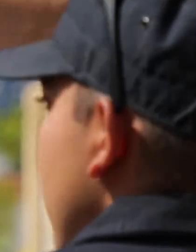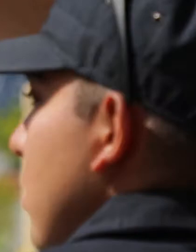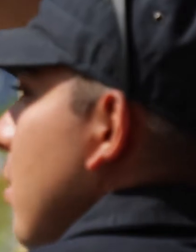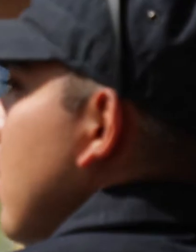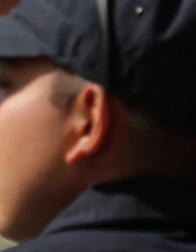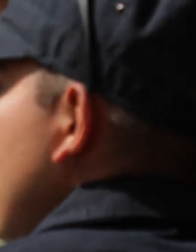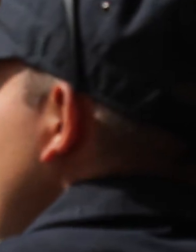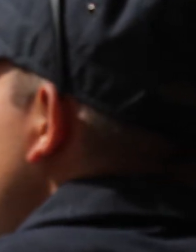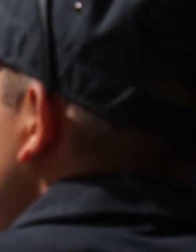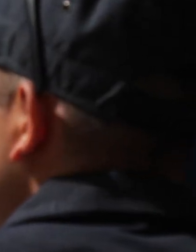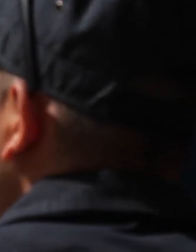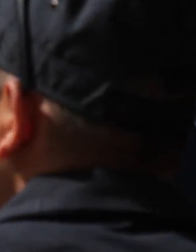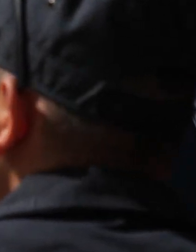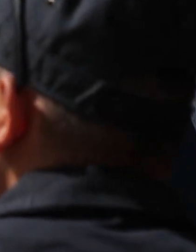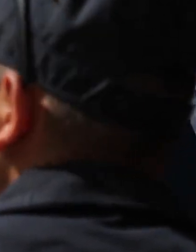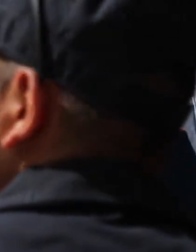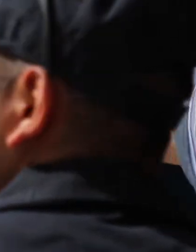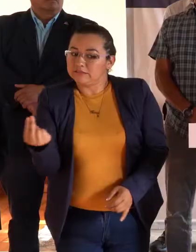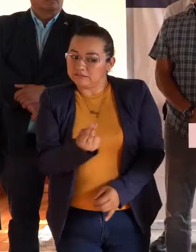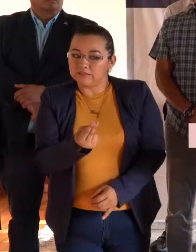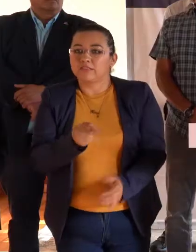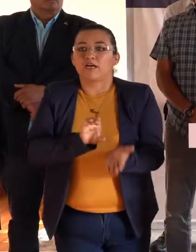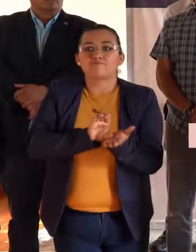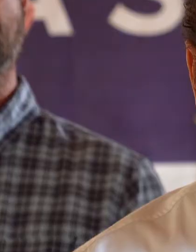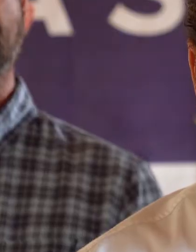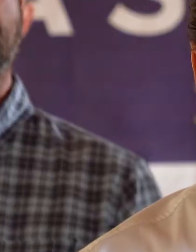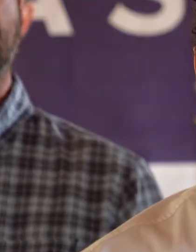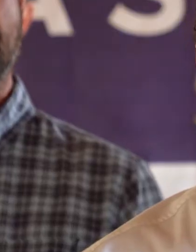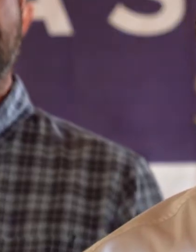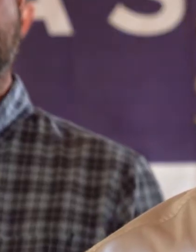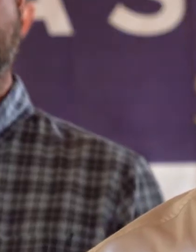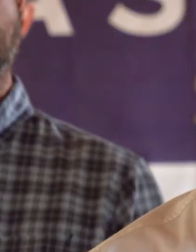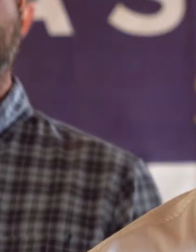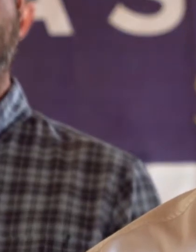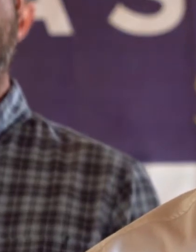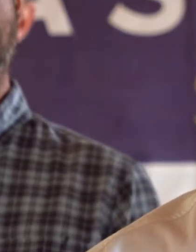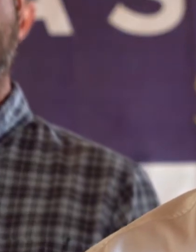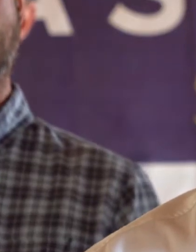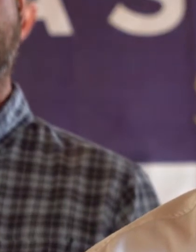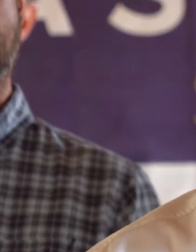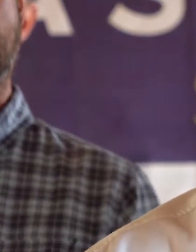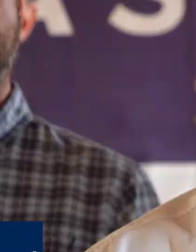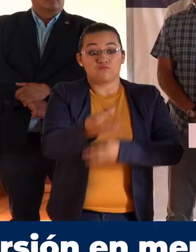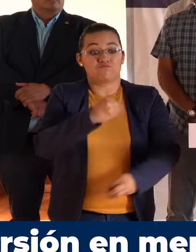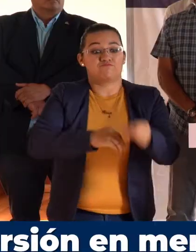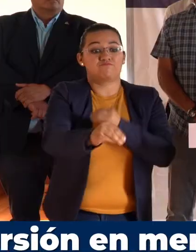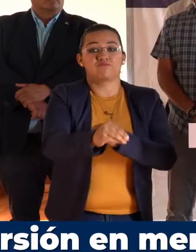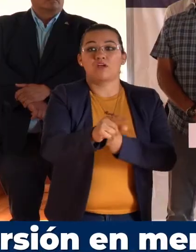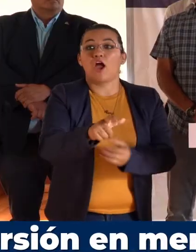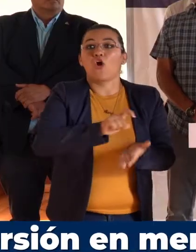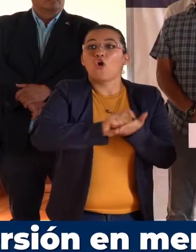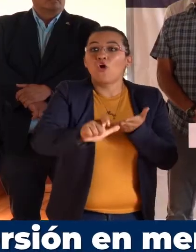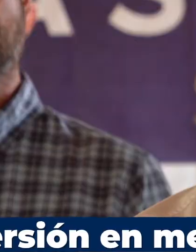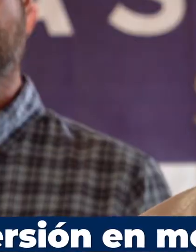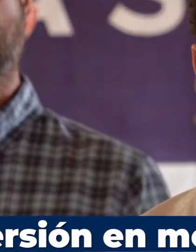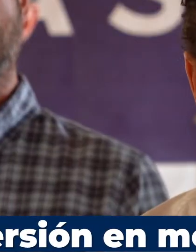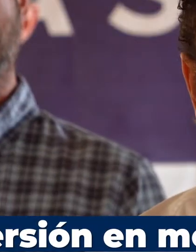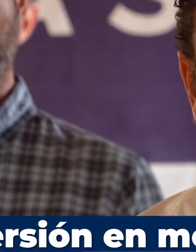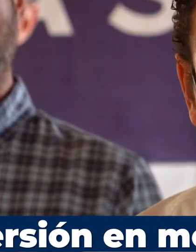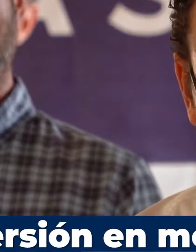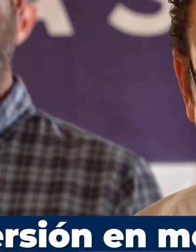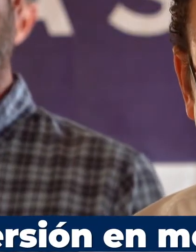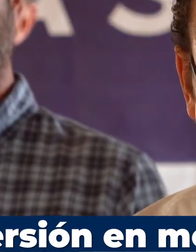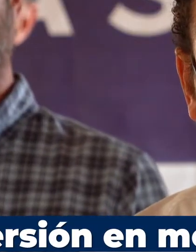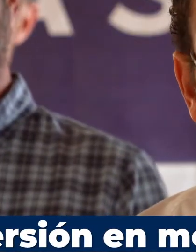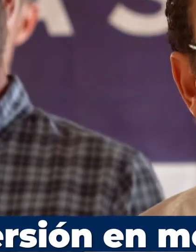las características establecidas en el programa. El apoyo se otorga para que los comerciantes inviertan en la compra de mercancías o